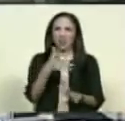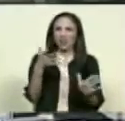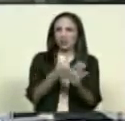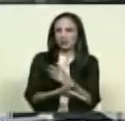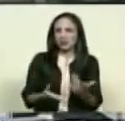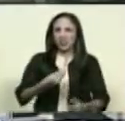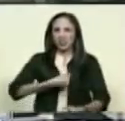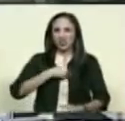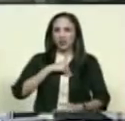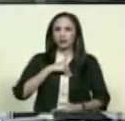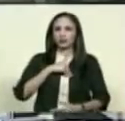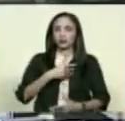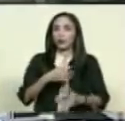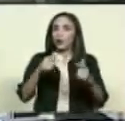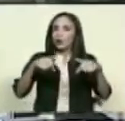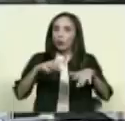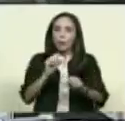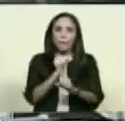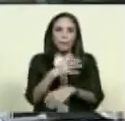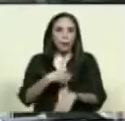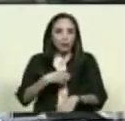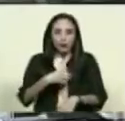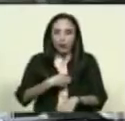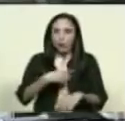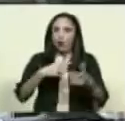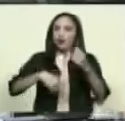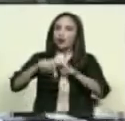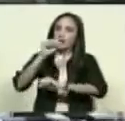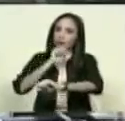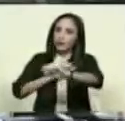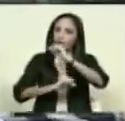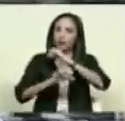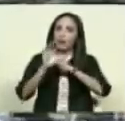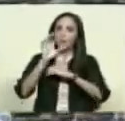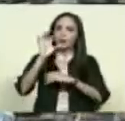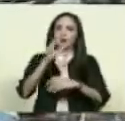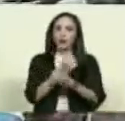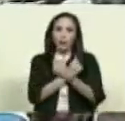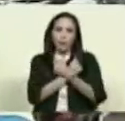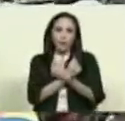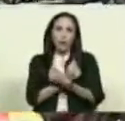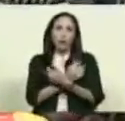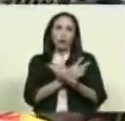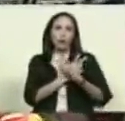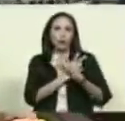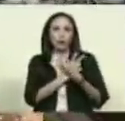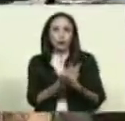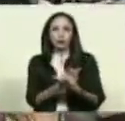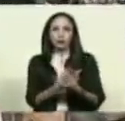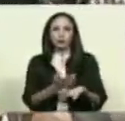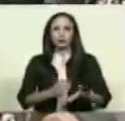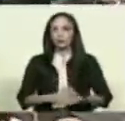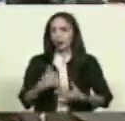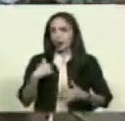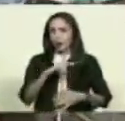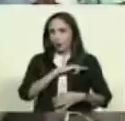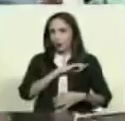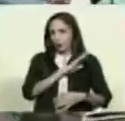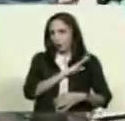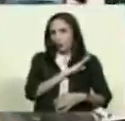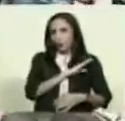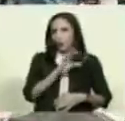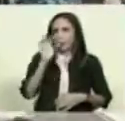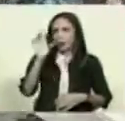ni en el mundo, ni aquí. Tenemos que defender con amor nuestra patria. Es nuestra patria.